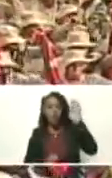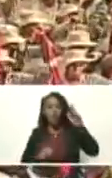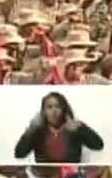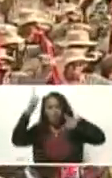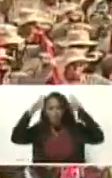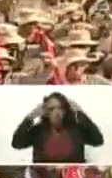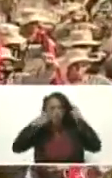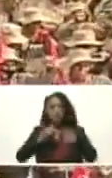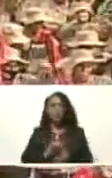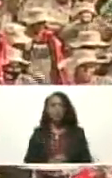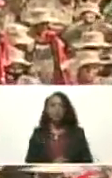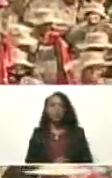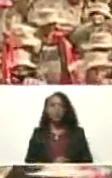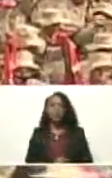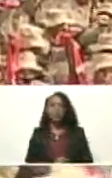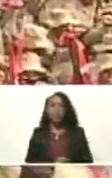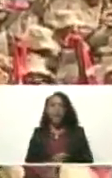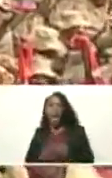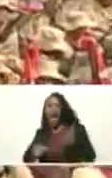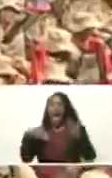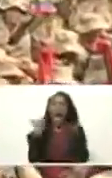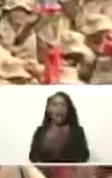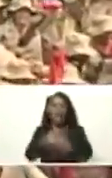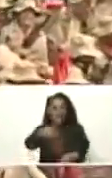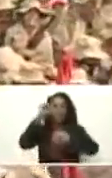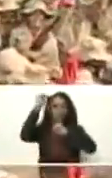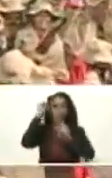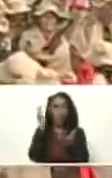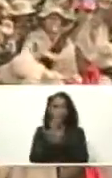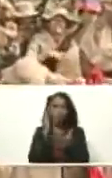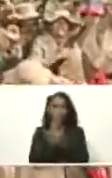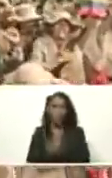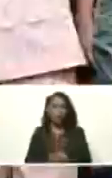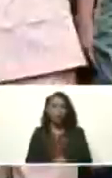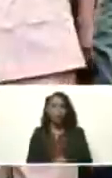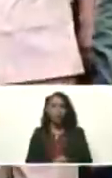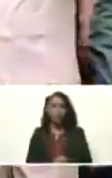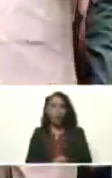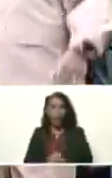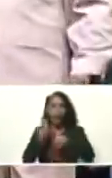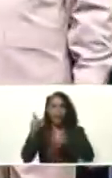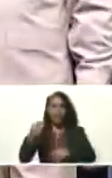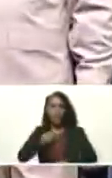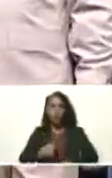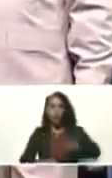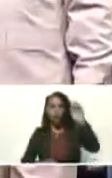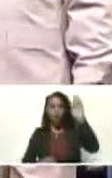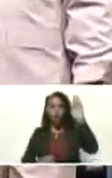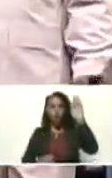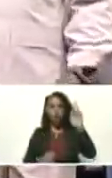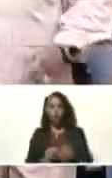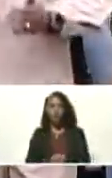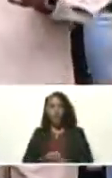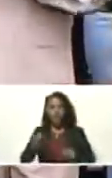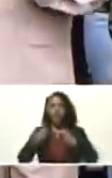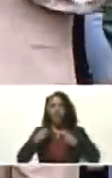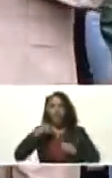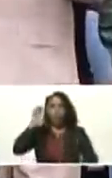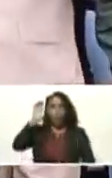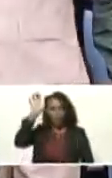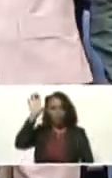Chávez, hasta la victoria siempre. Así lo juro. Que viva la